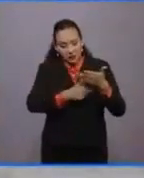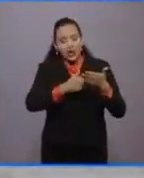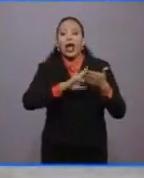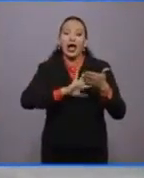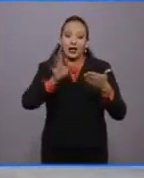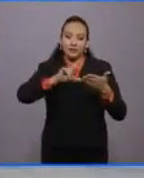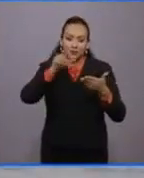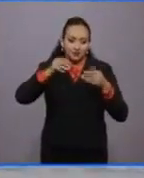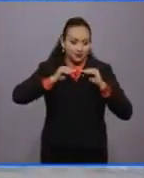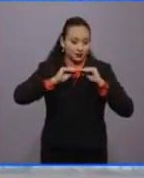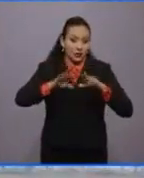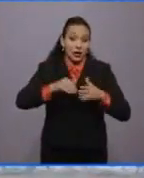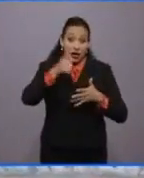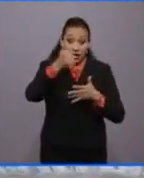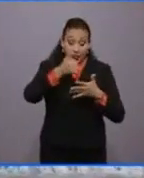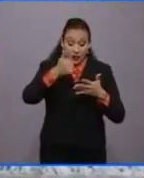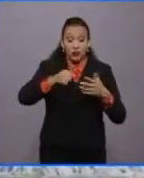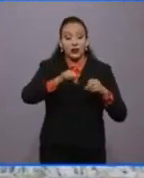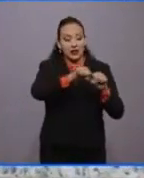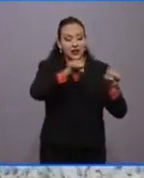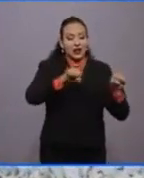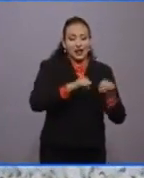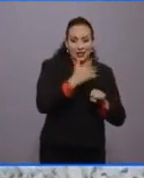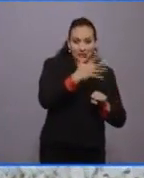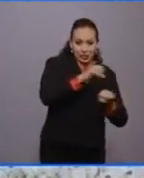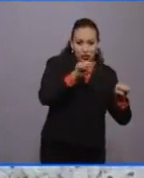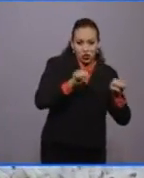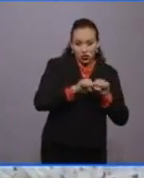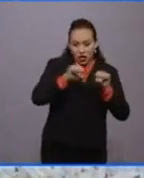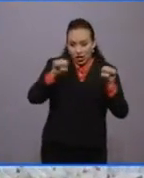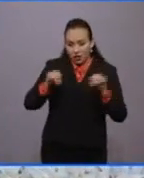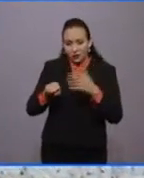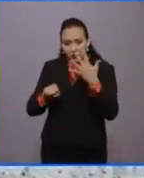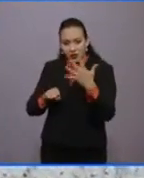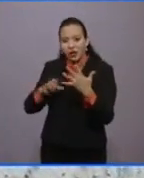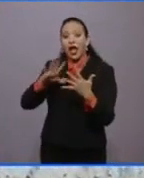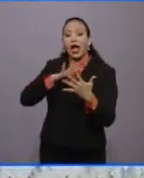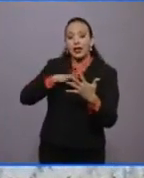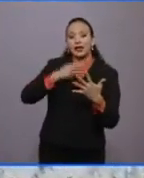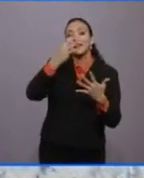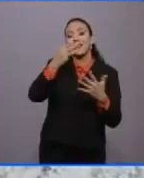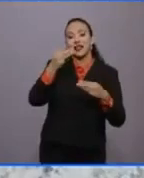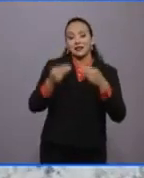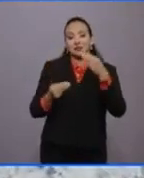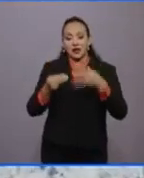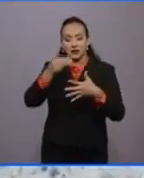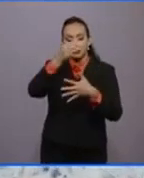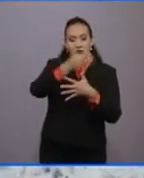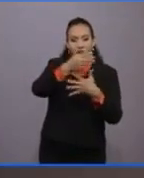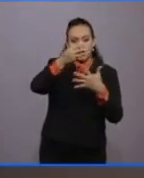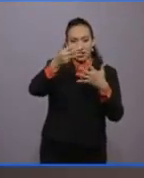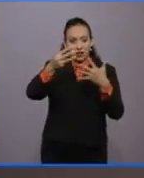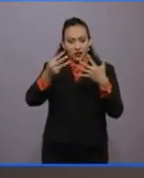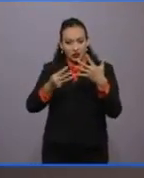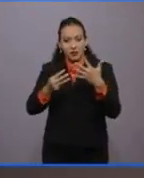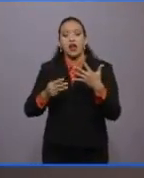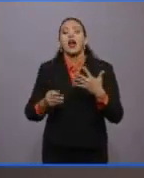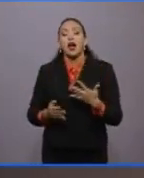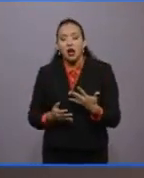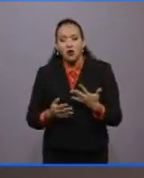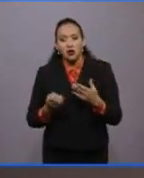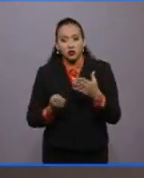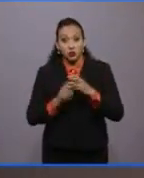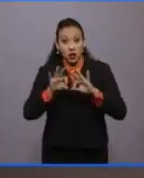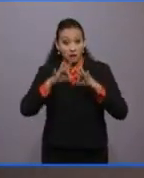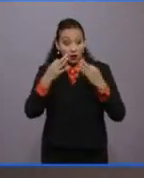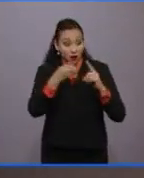Cabe destacar que cada una de las 5 salas regionales está integrada por 3 magistraturas y, de acuerdo a la reforma, su nueva